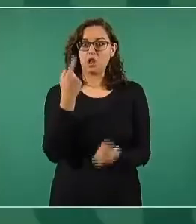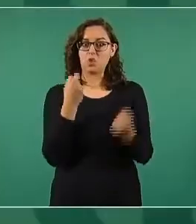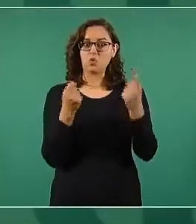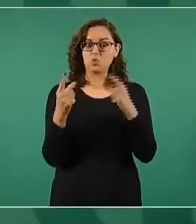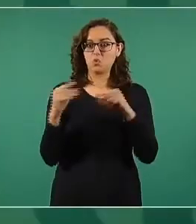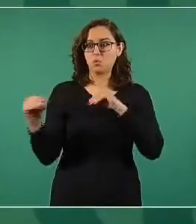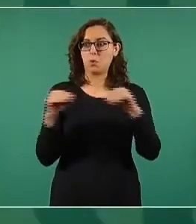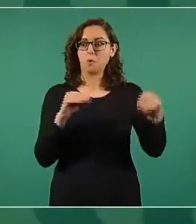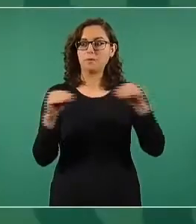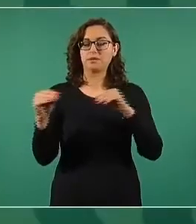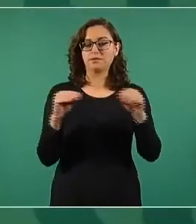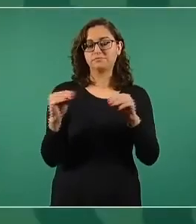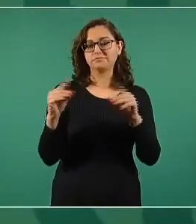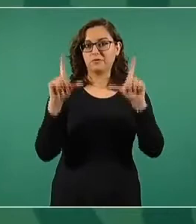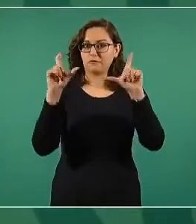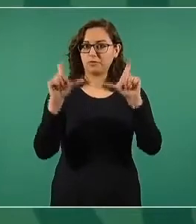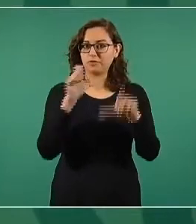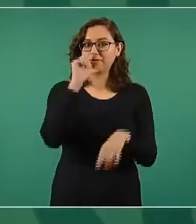Engarrótese ahí